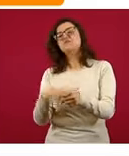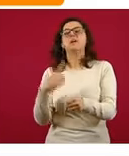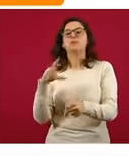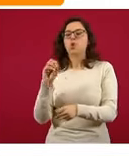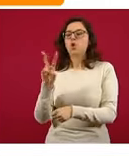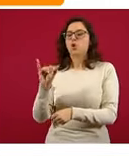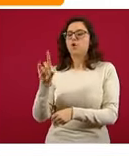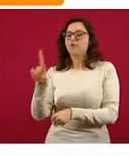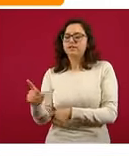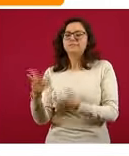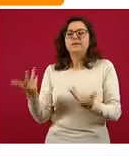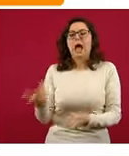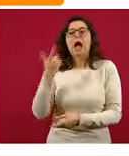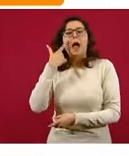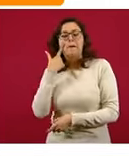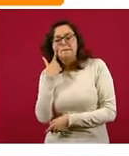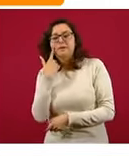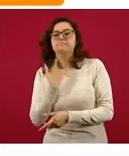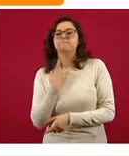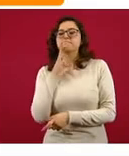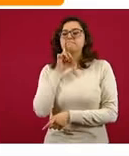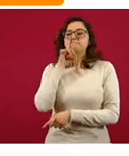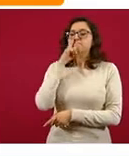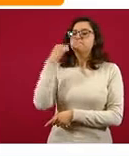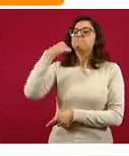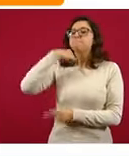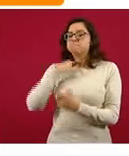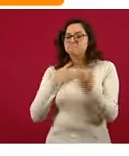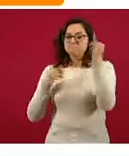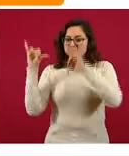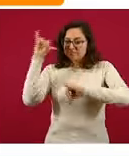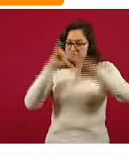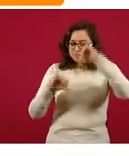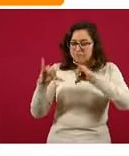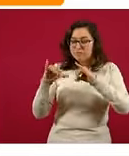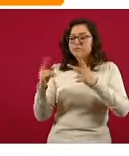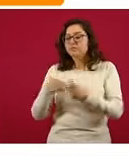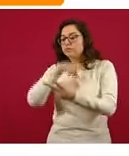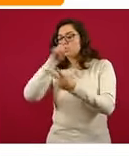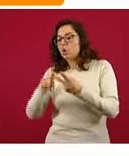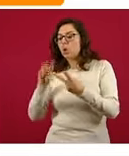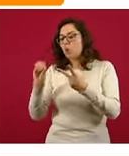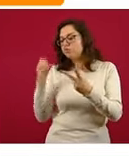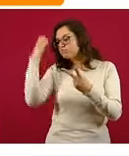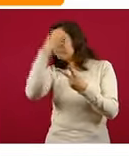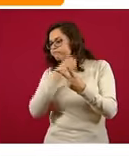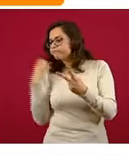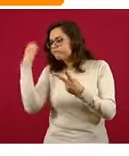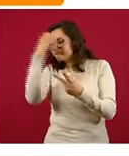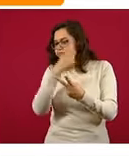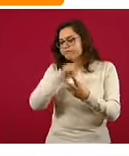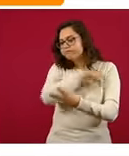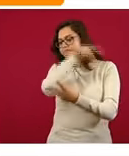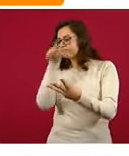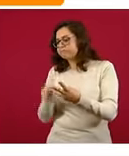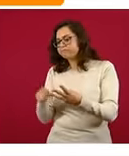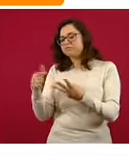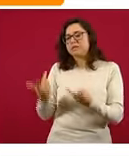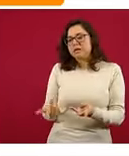con un estudio epidemiológico de caso, y a una gran mayoría de ellas se le tomó una